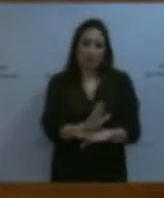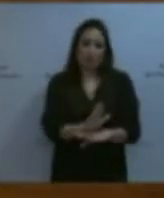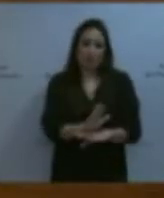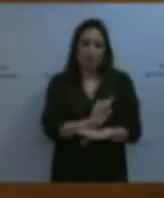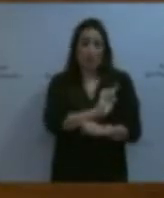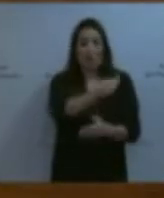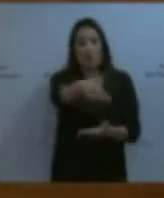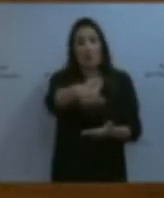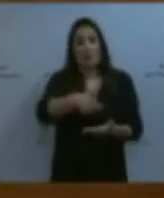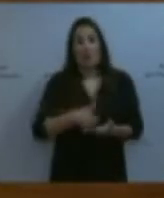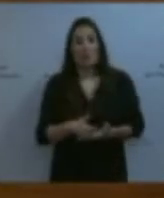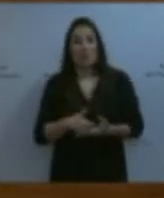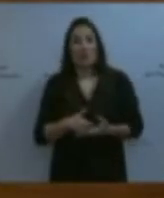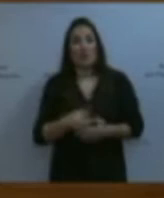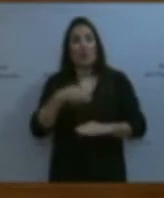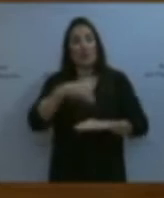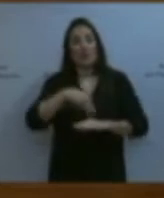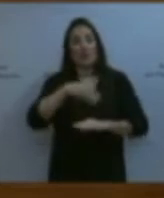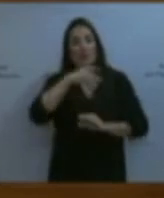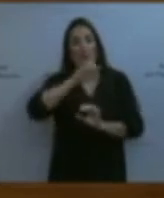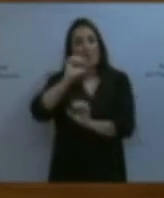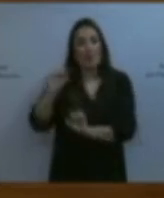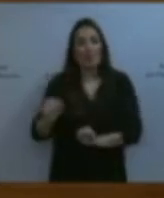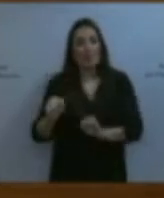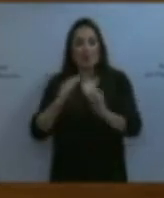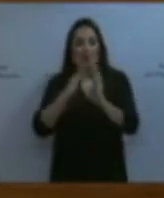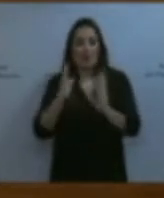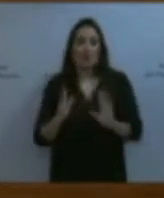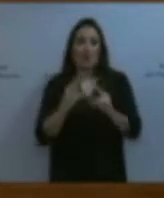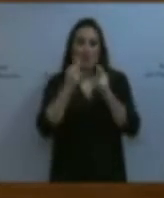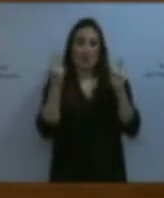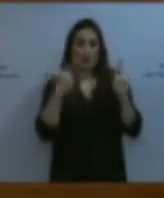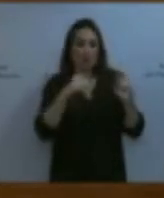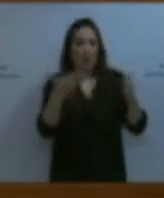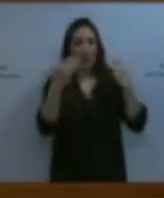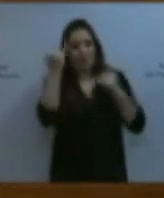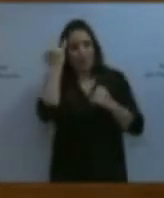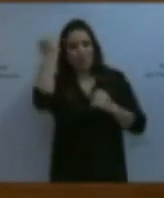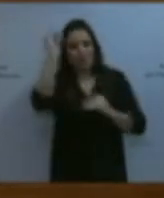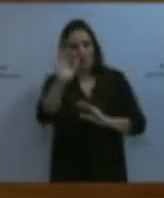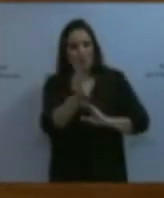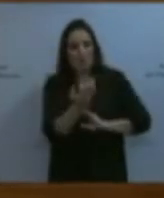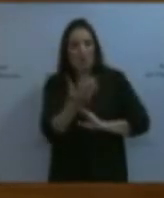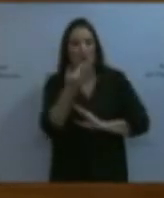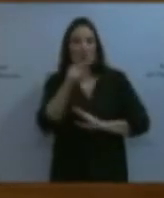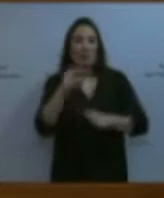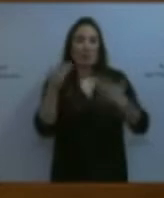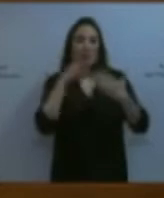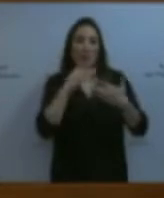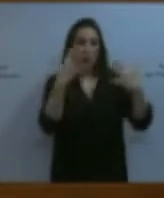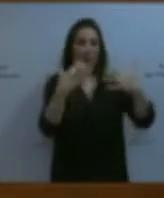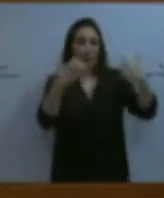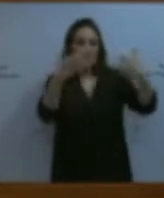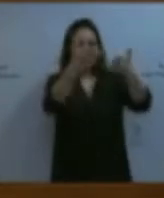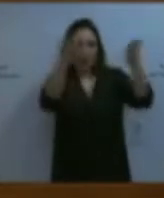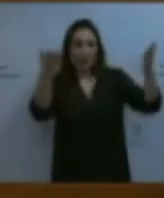en Defensa de la Vivienda Pública, a la que agradecemos la iniciativa y también la presencia. Bienvenidas